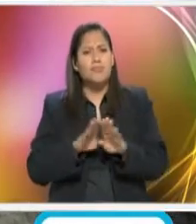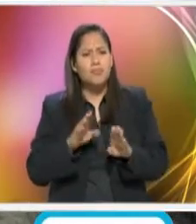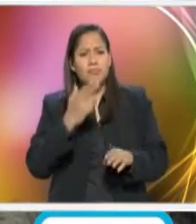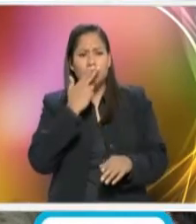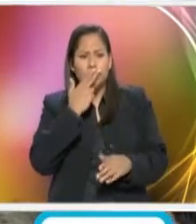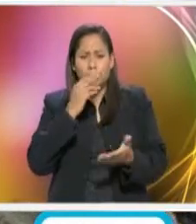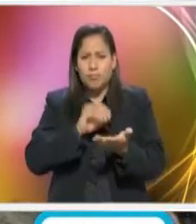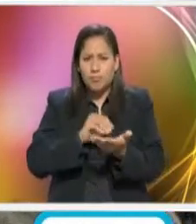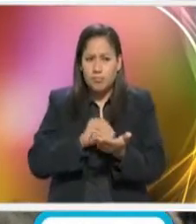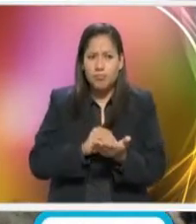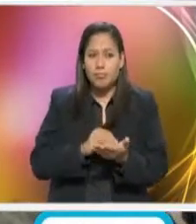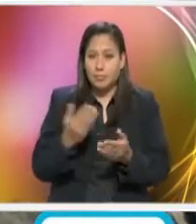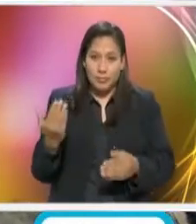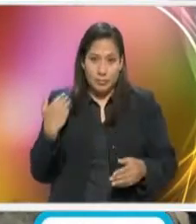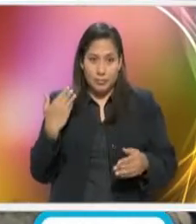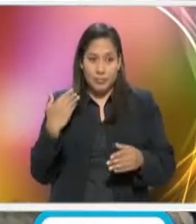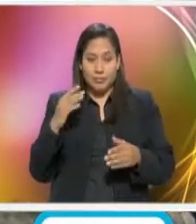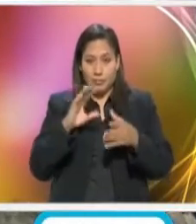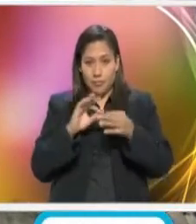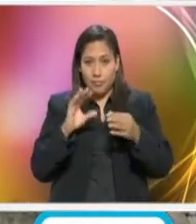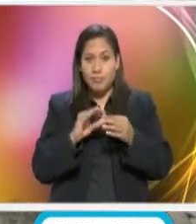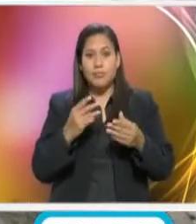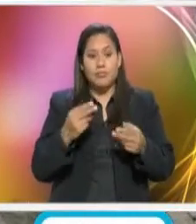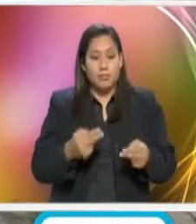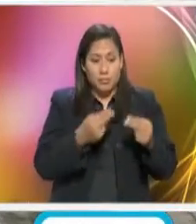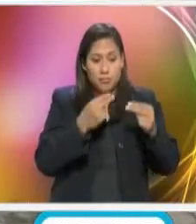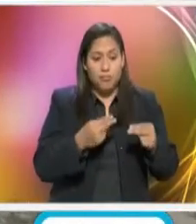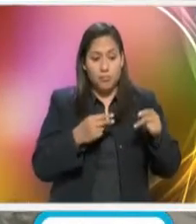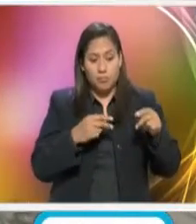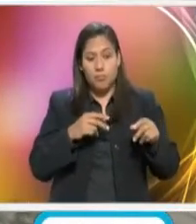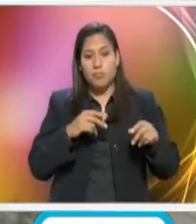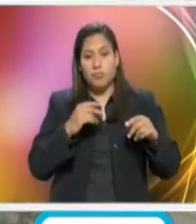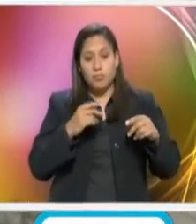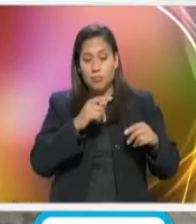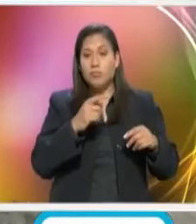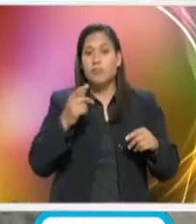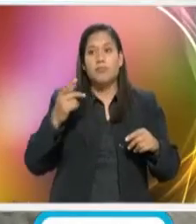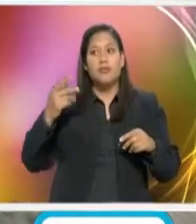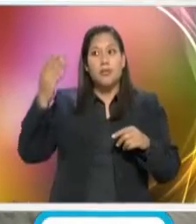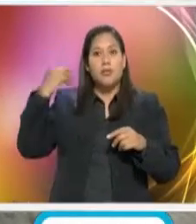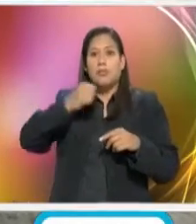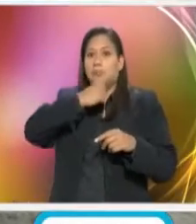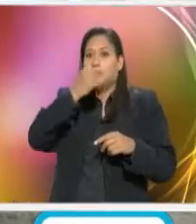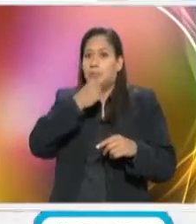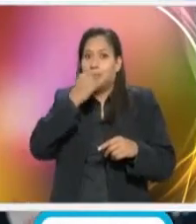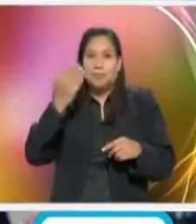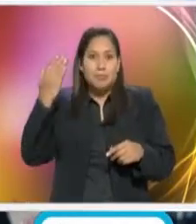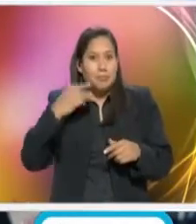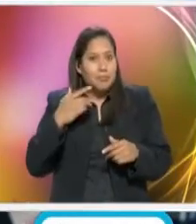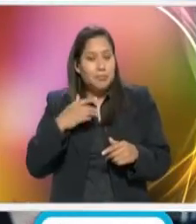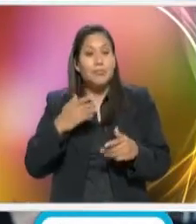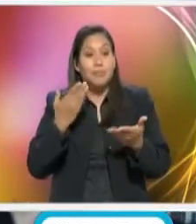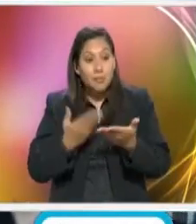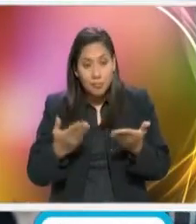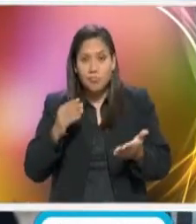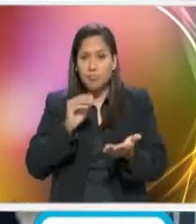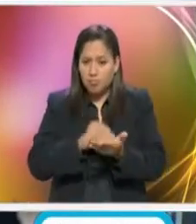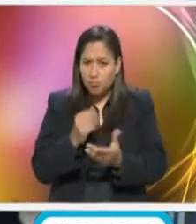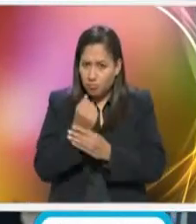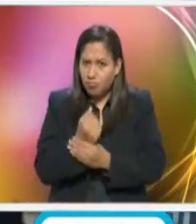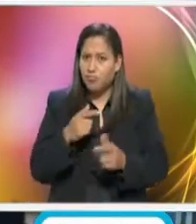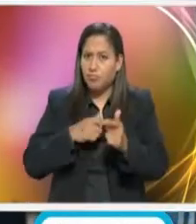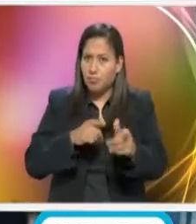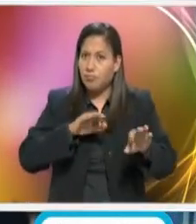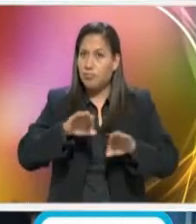mantenerlas? Estábamos platicando hace unos momentos que existen muchos locatarios que son de primera generación, ¿no? Así es. Y que en la actualidad pues siguen